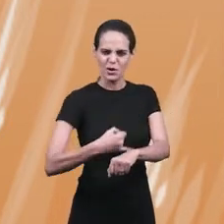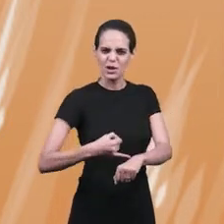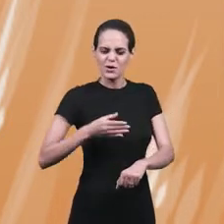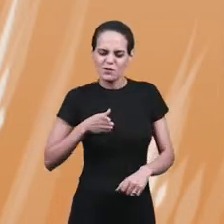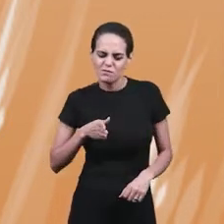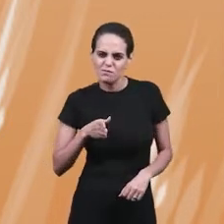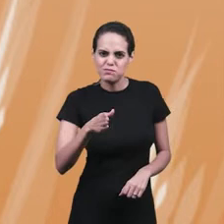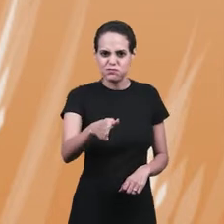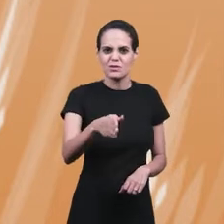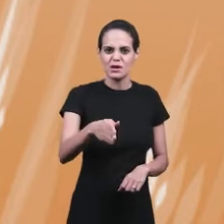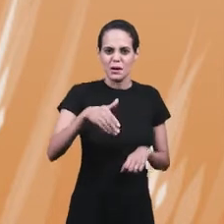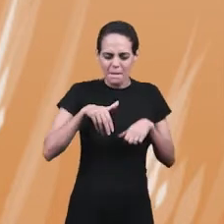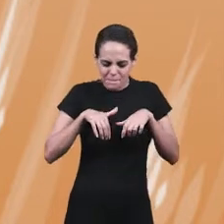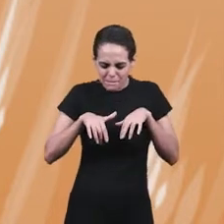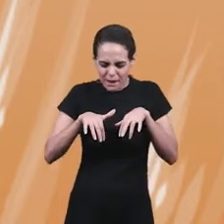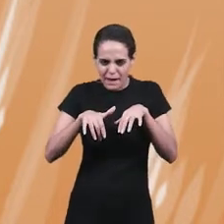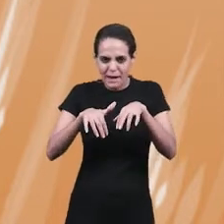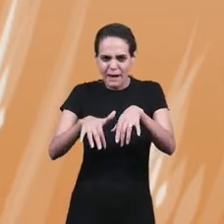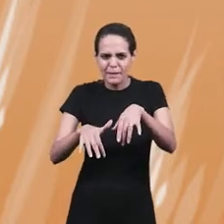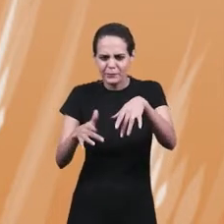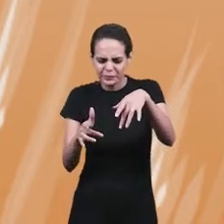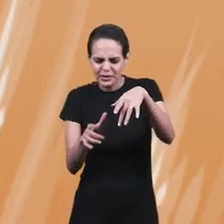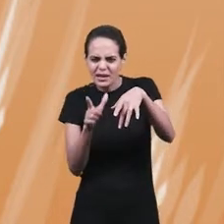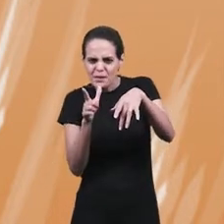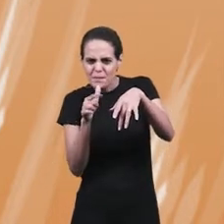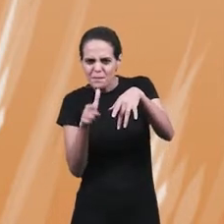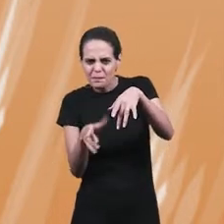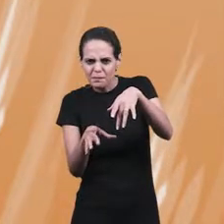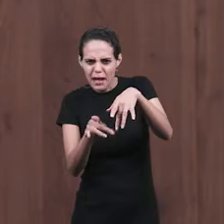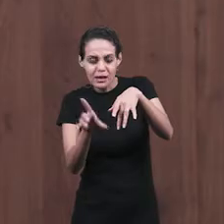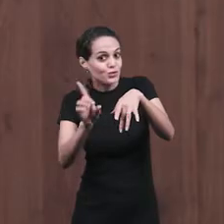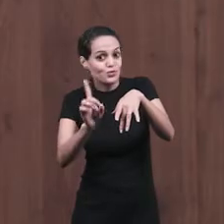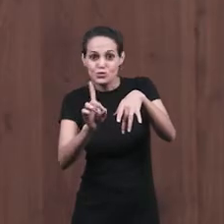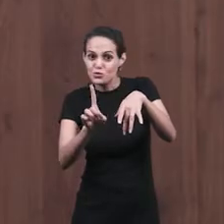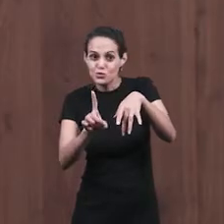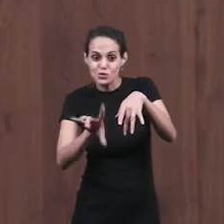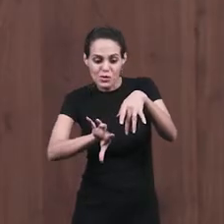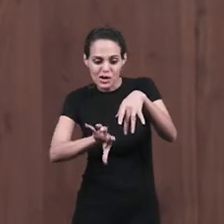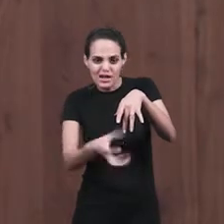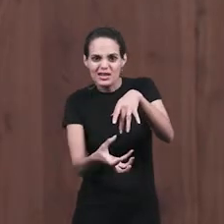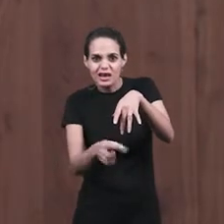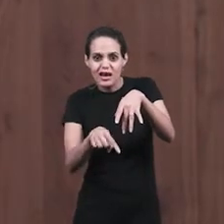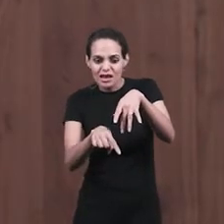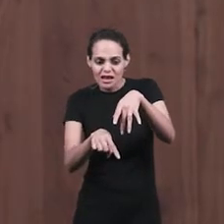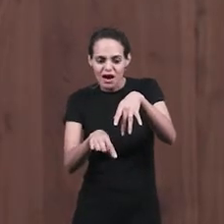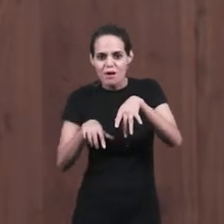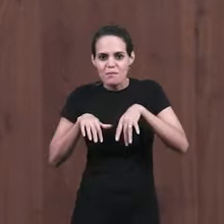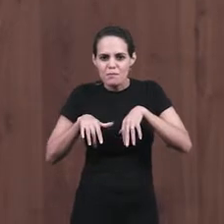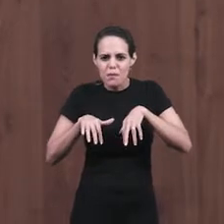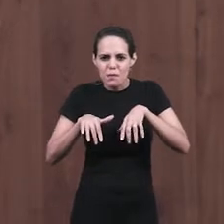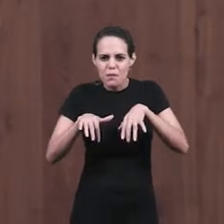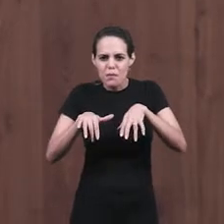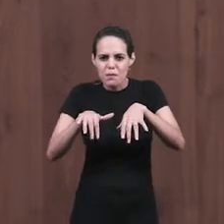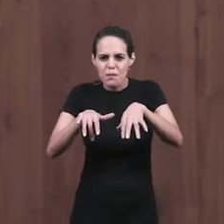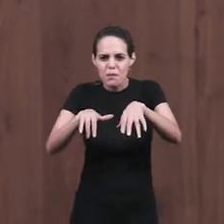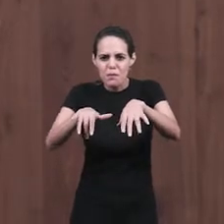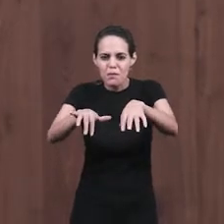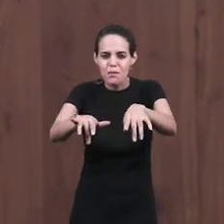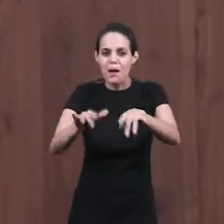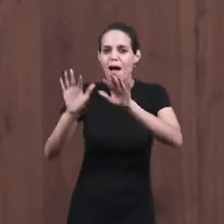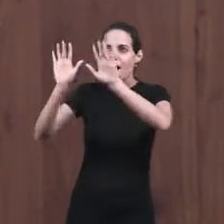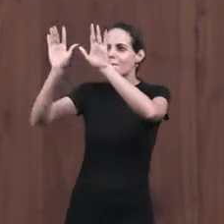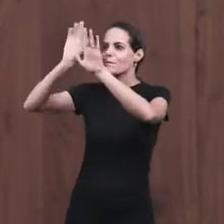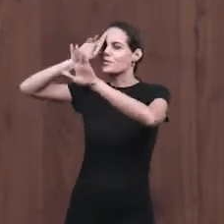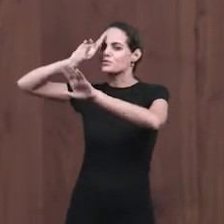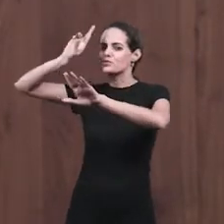el río con pies secos. Miren qué maravilla, la mano del Señor aseguró las aguas